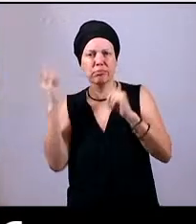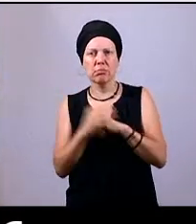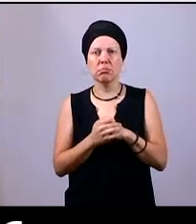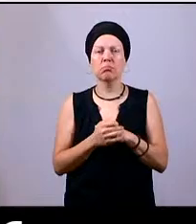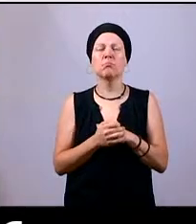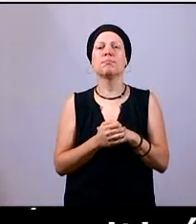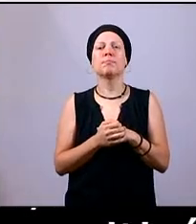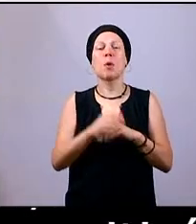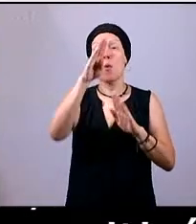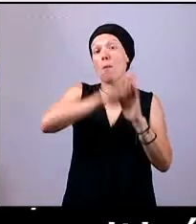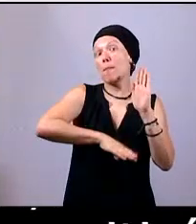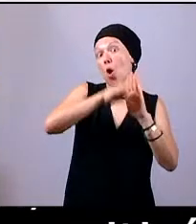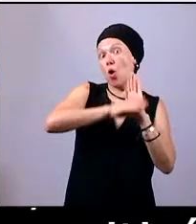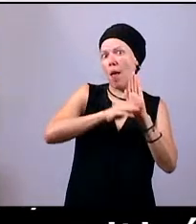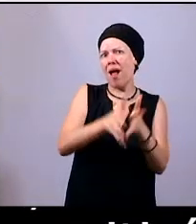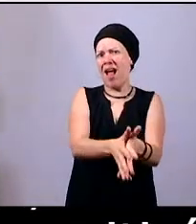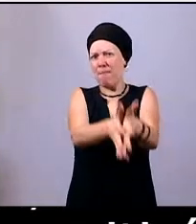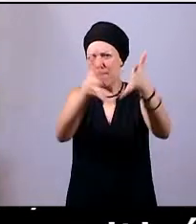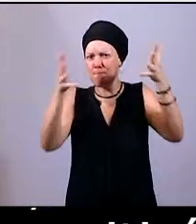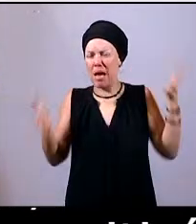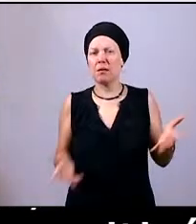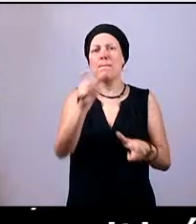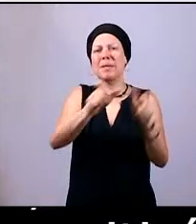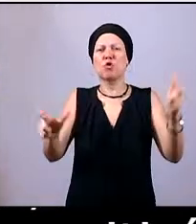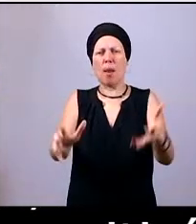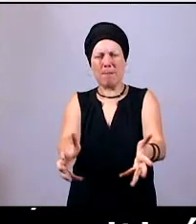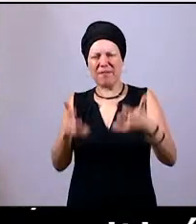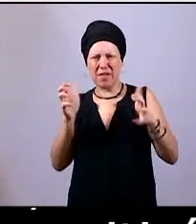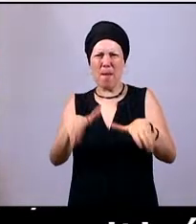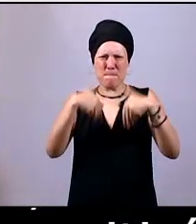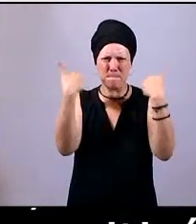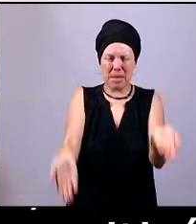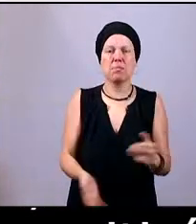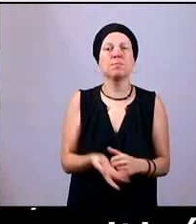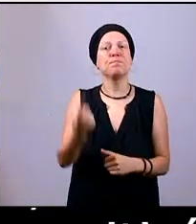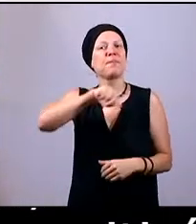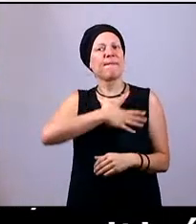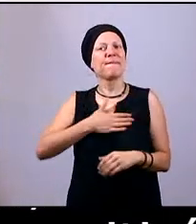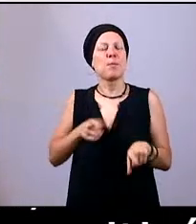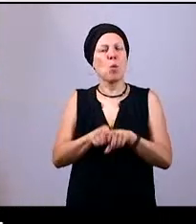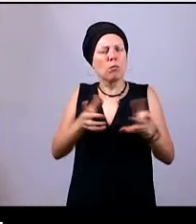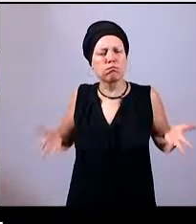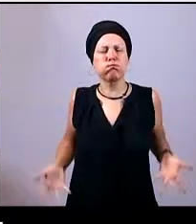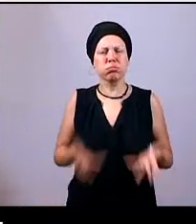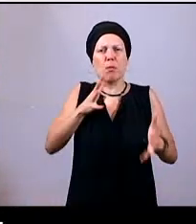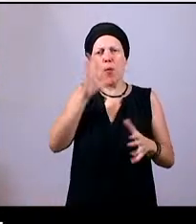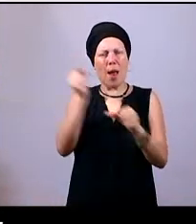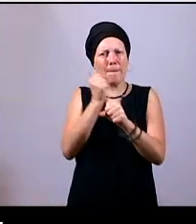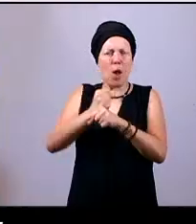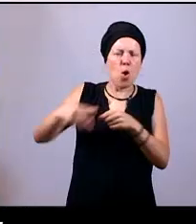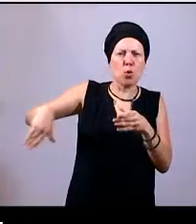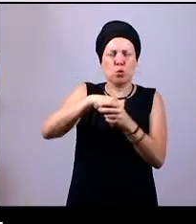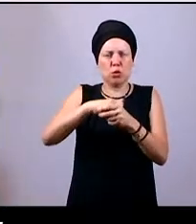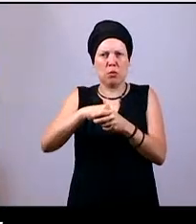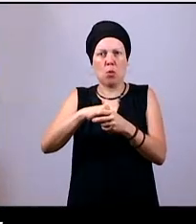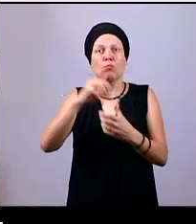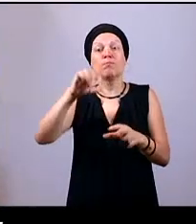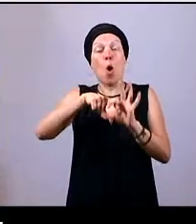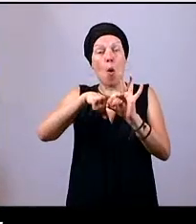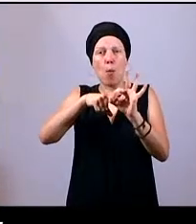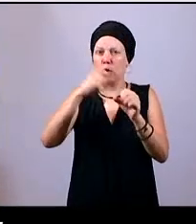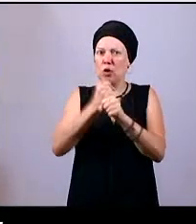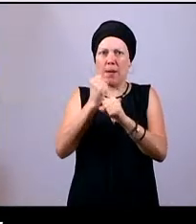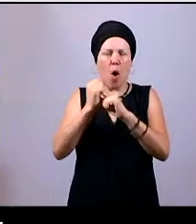alcance de los programas y llegar a más beneficiarios. Queremos dar un impulso decidido al empleo inclusivo con puestos de trabajo